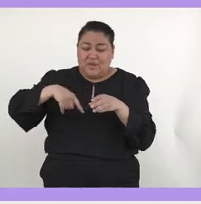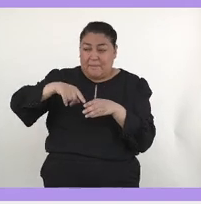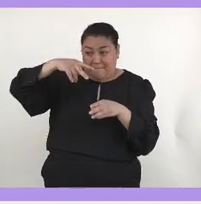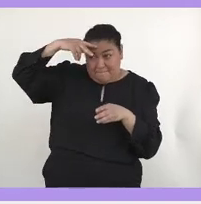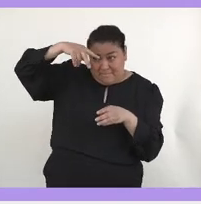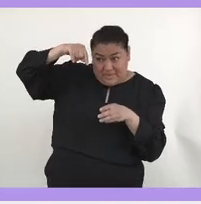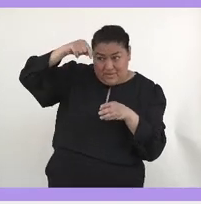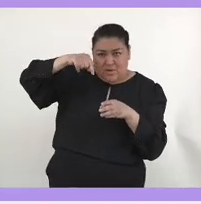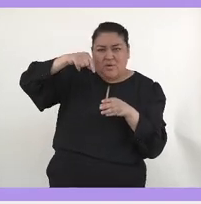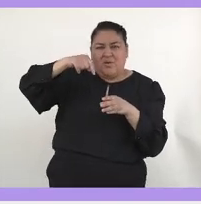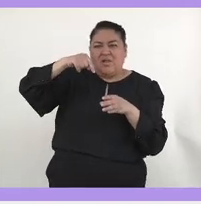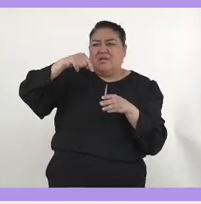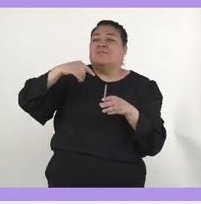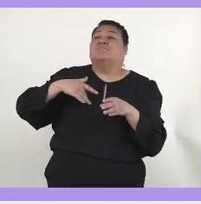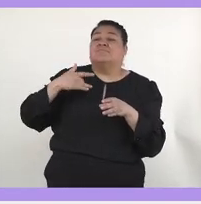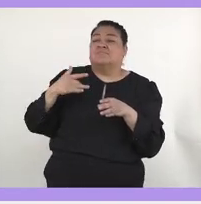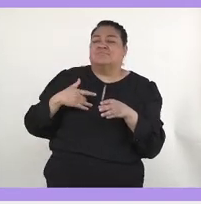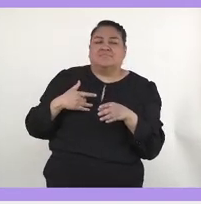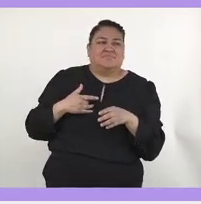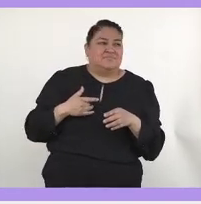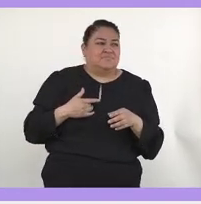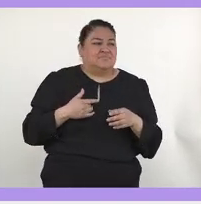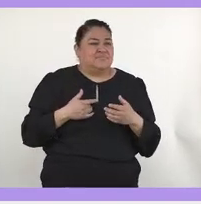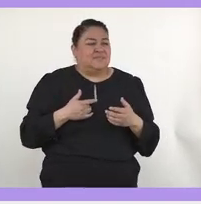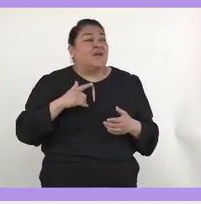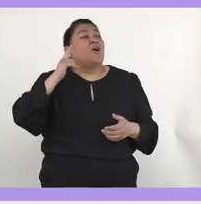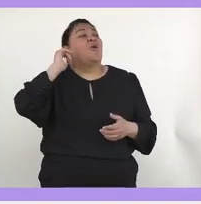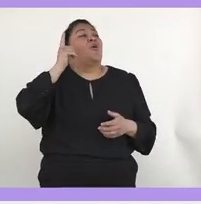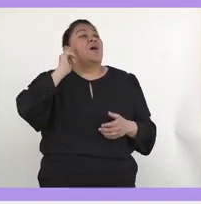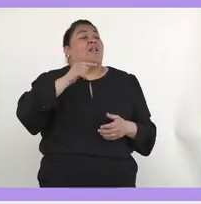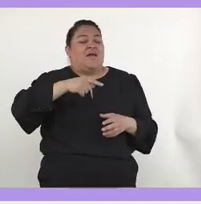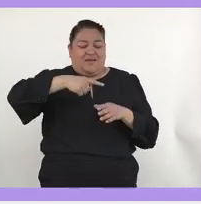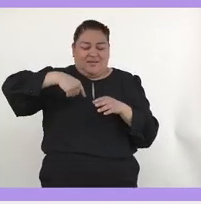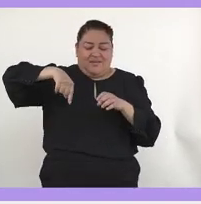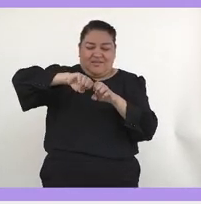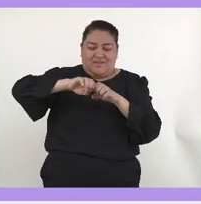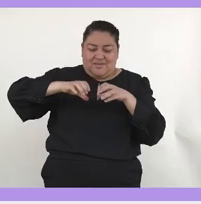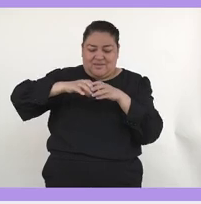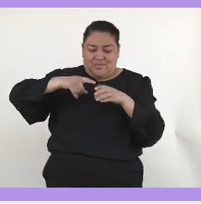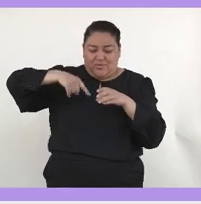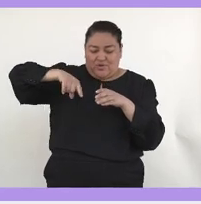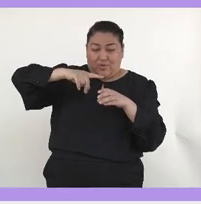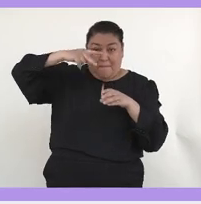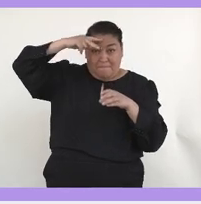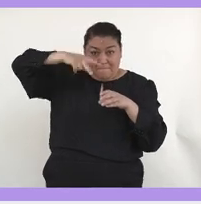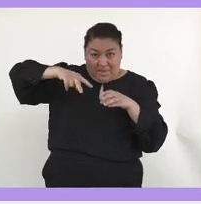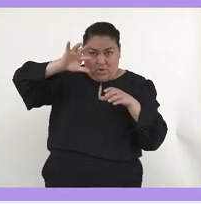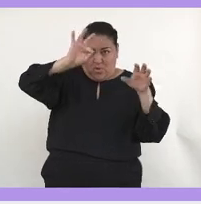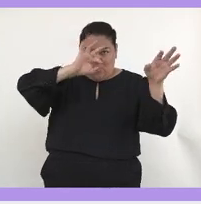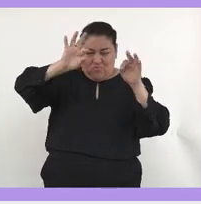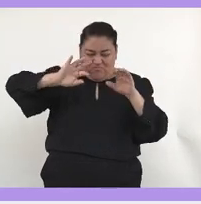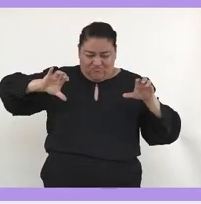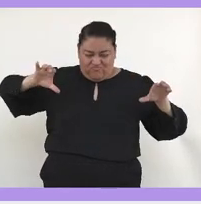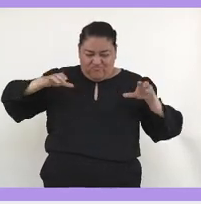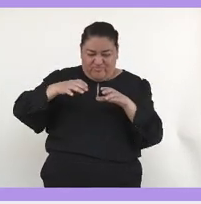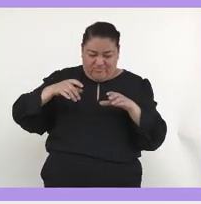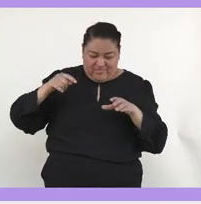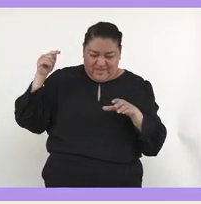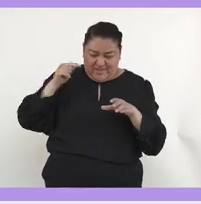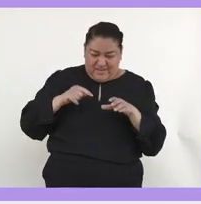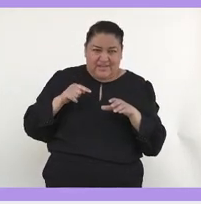competencias como soy una persona que el fútbol me ha dado más alegrías que tristezas